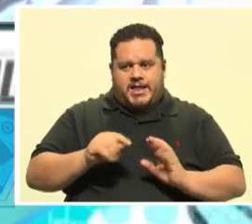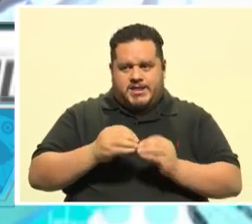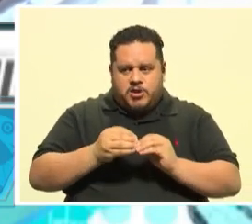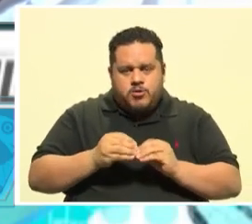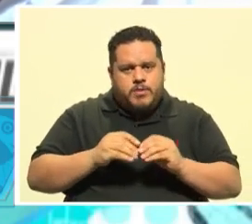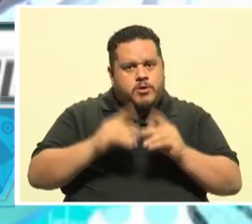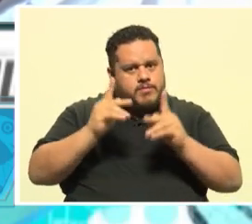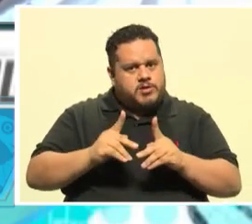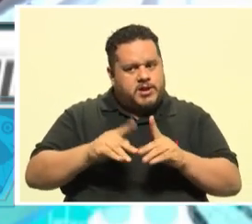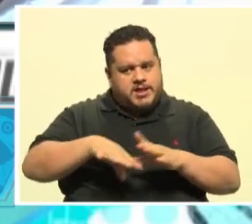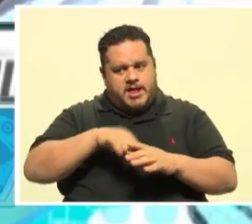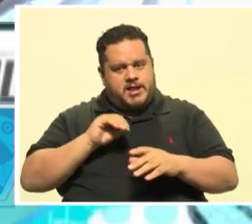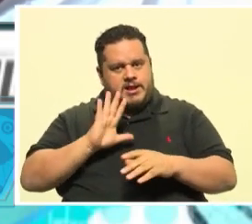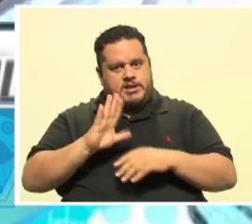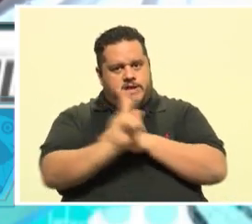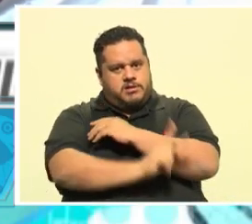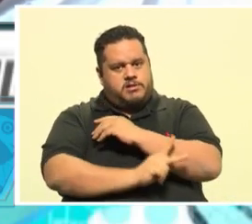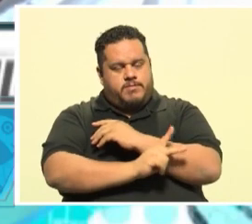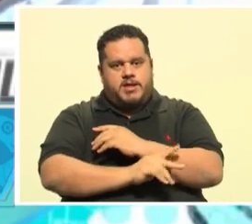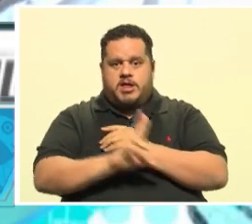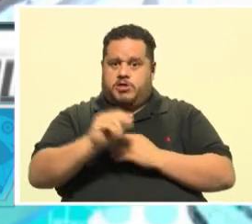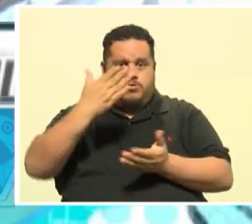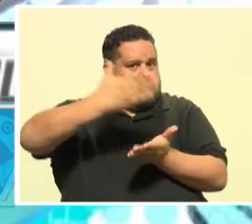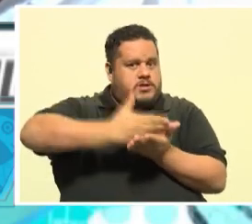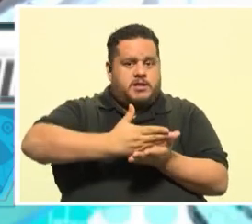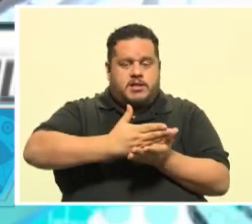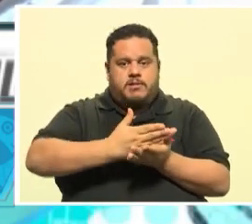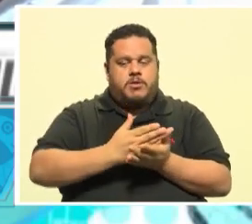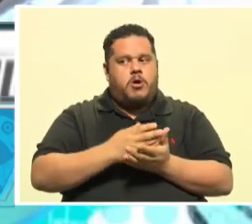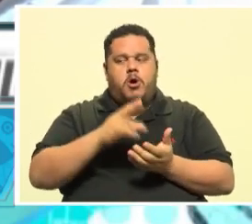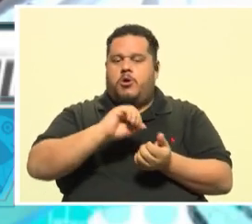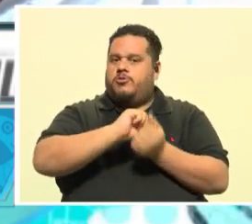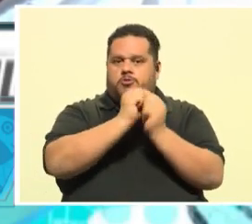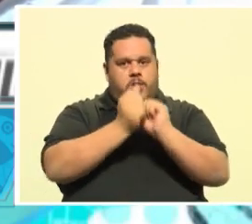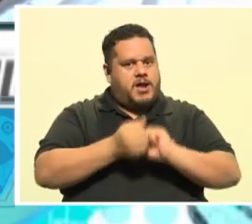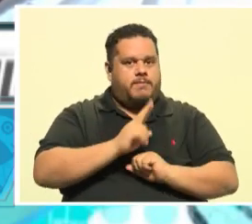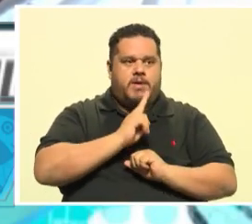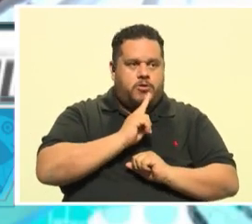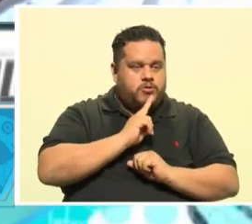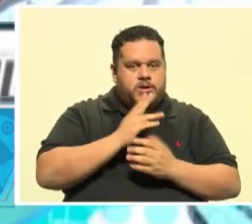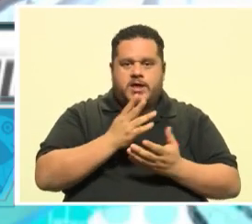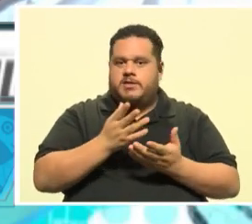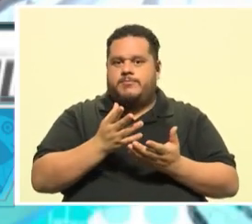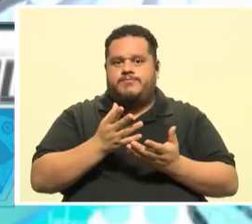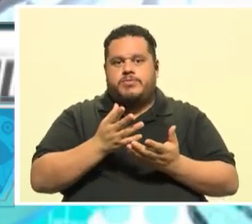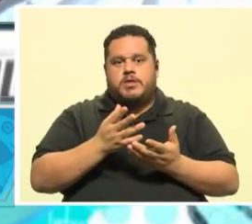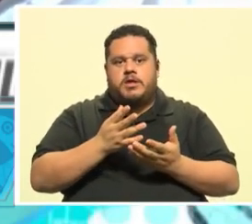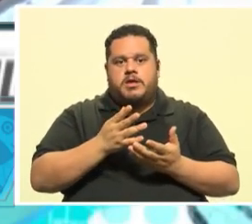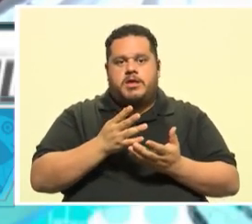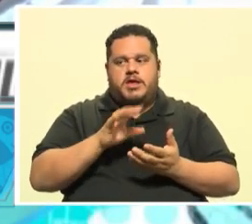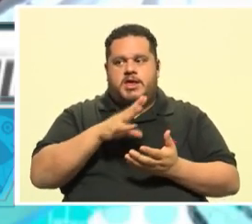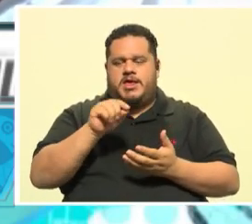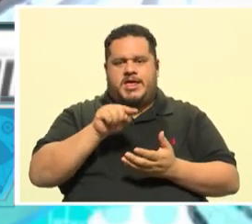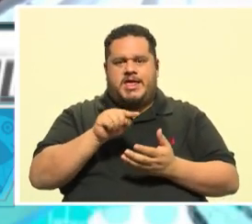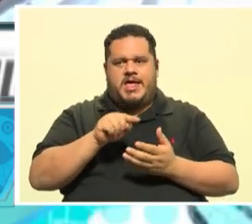mayor atención. A mí me dio mucha alegría ver las enormes reacciones al final de la Semana Santa en términos de